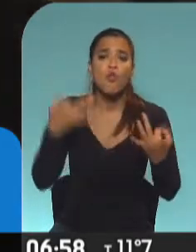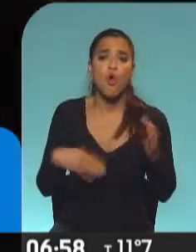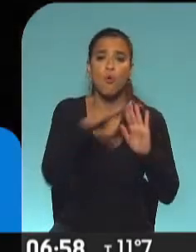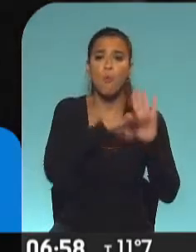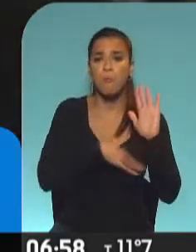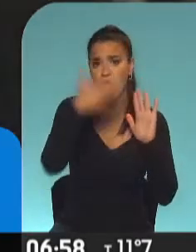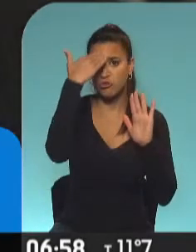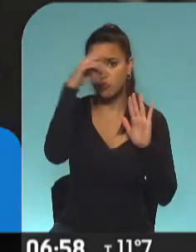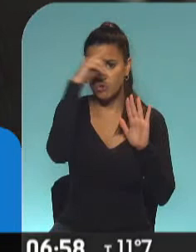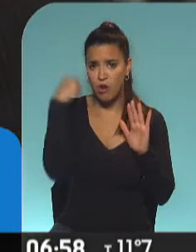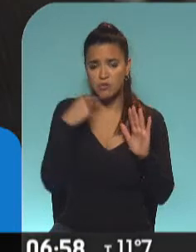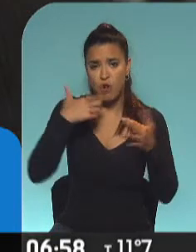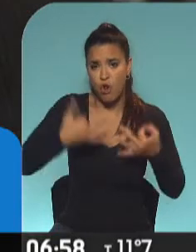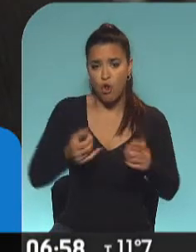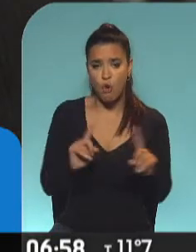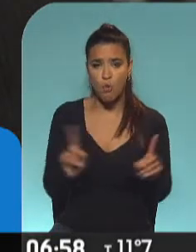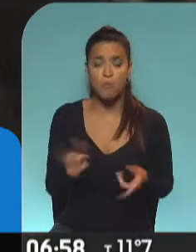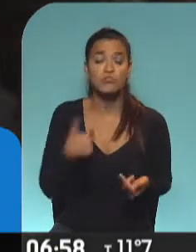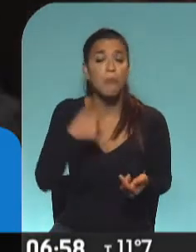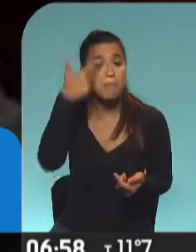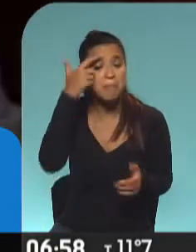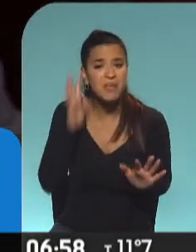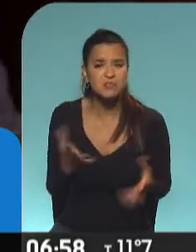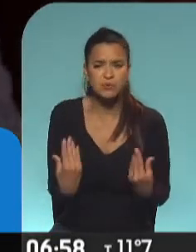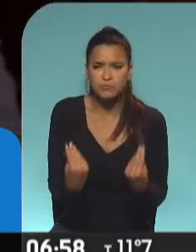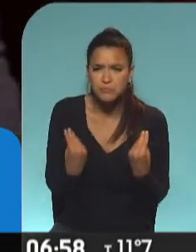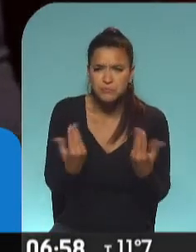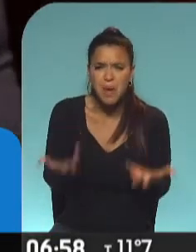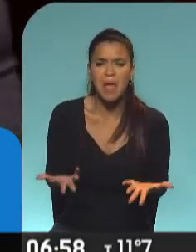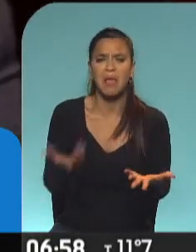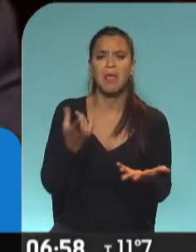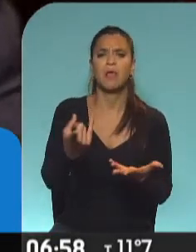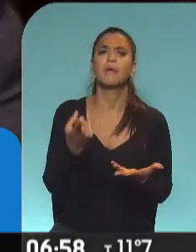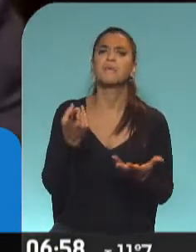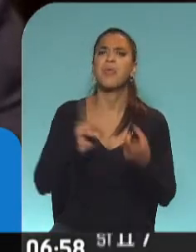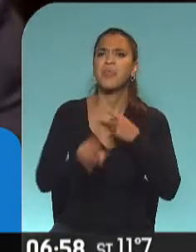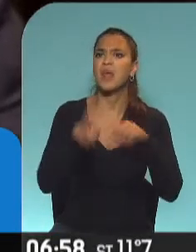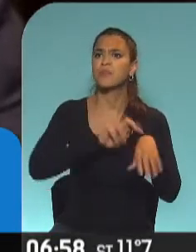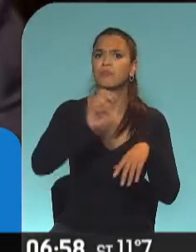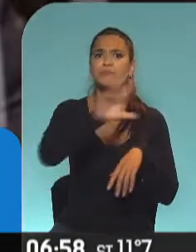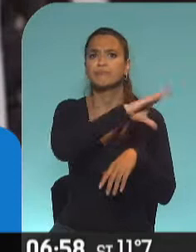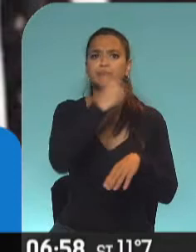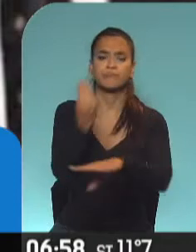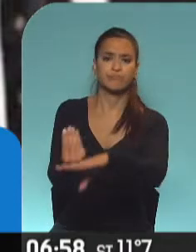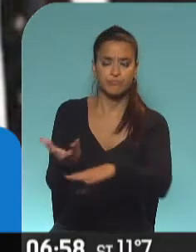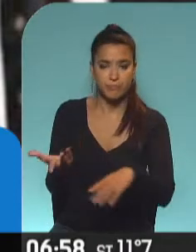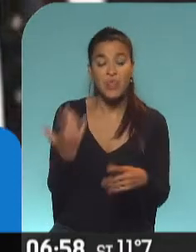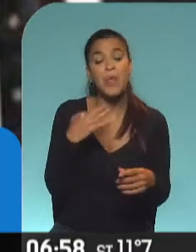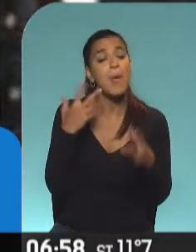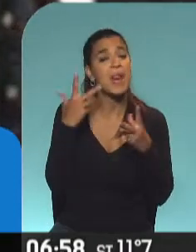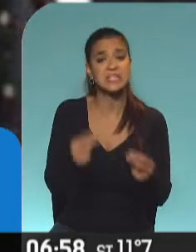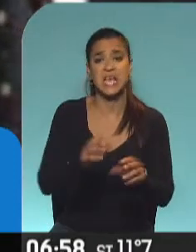Constitución Nacional? Yo creo que no existe motivo ni razón alguna para que se abriera el Persaltum y debiera ser